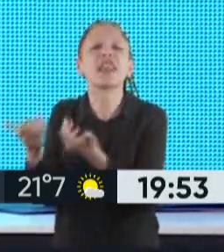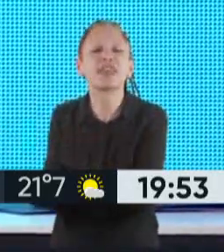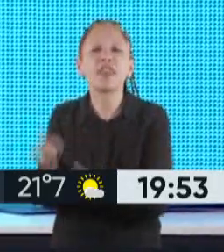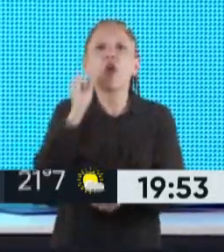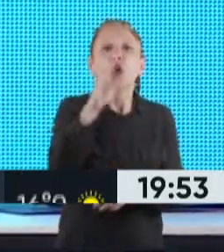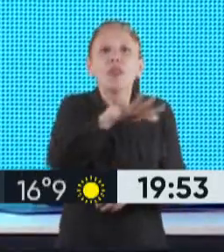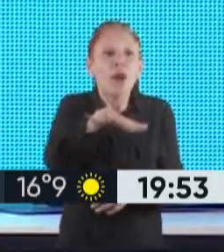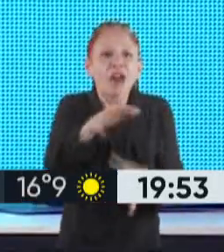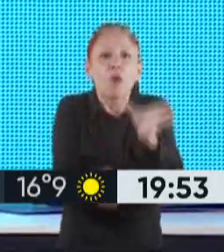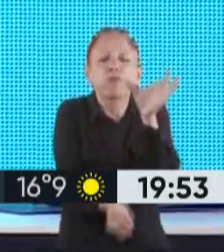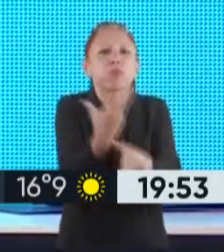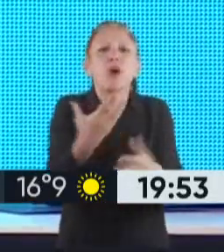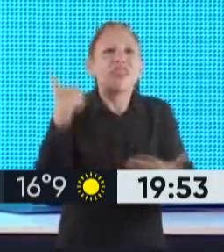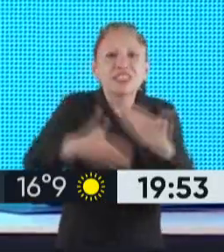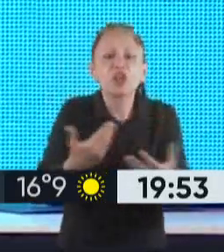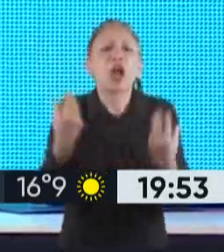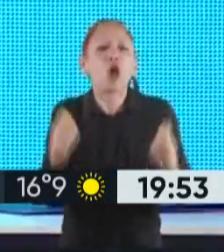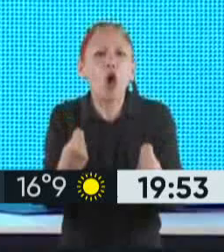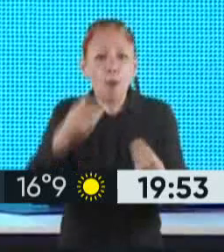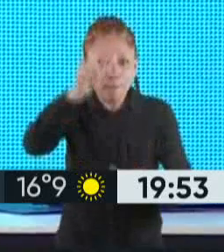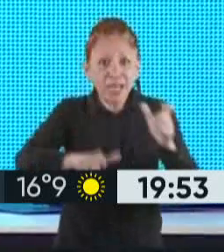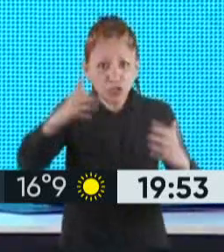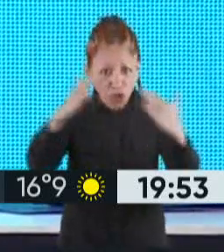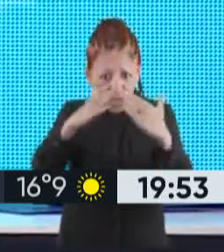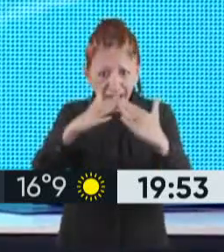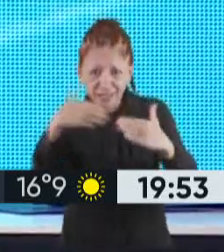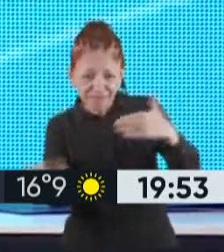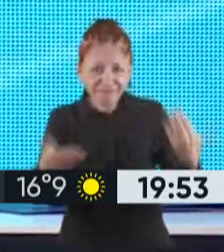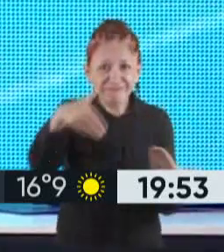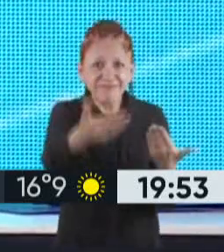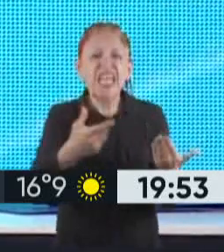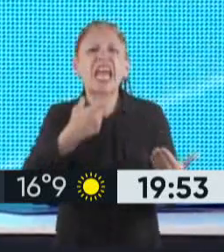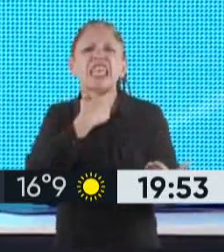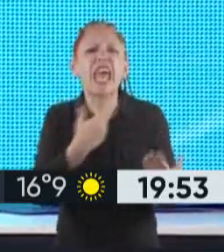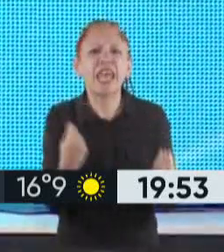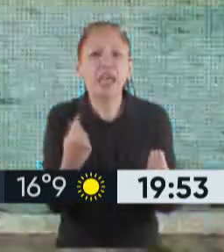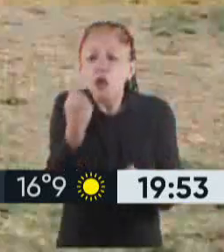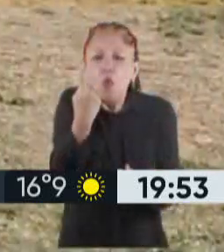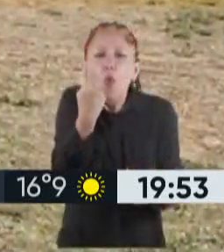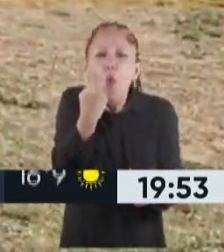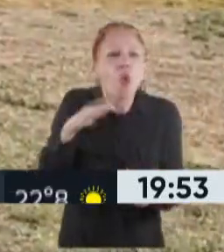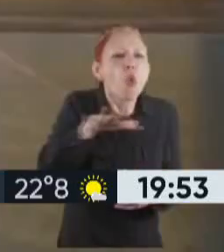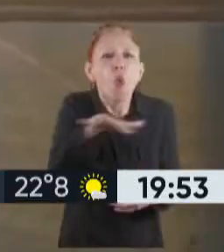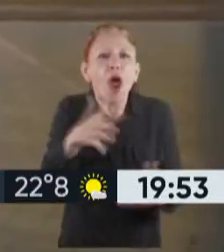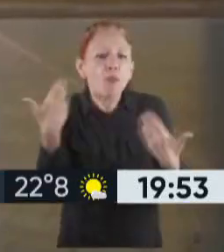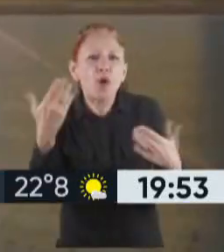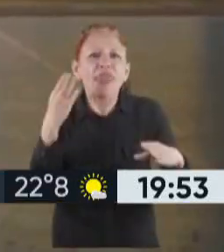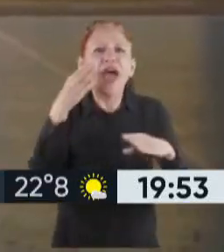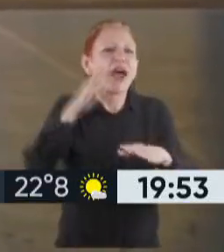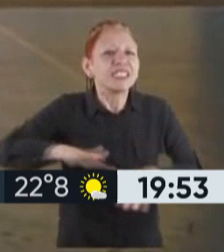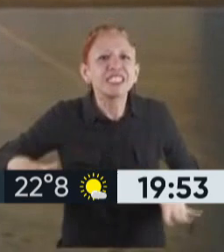se desarrollan porque los vecinos quieren encontrar un ámbito donde sus chicos